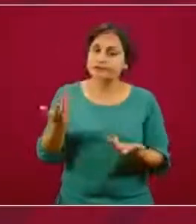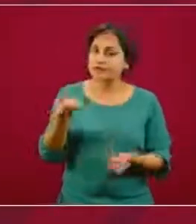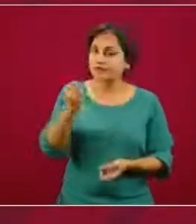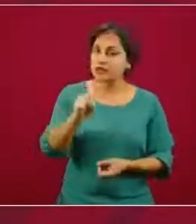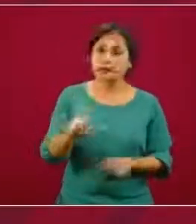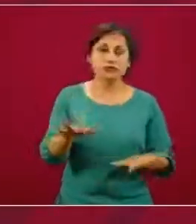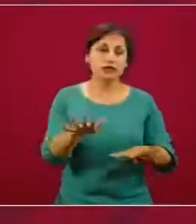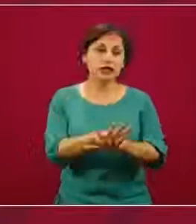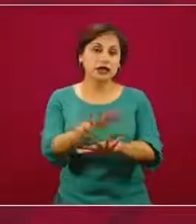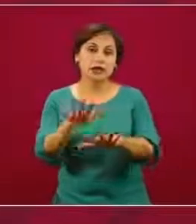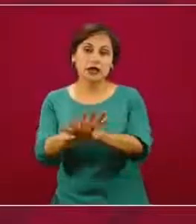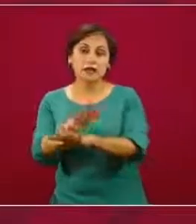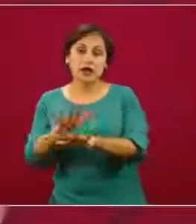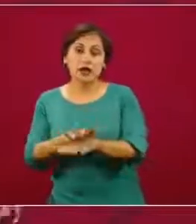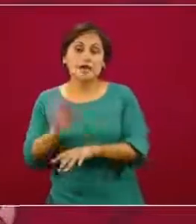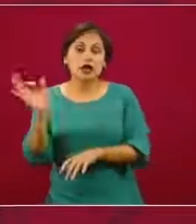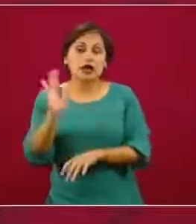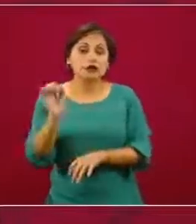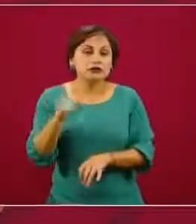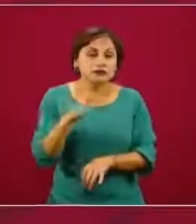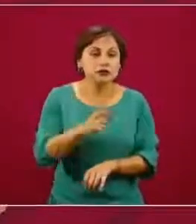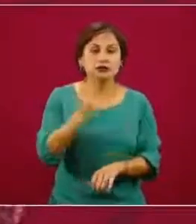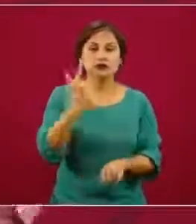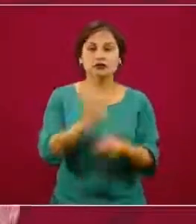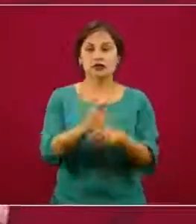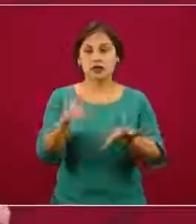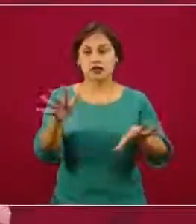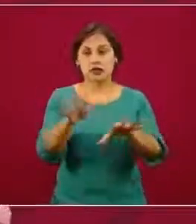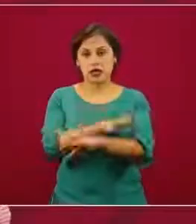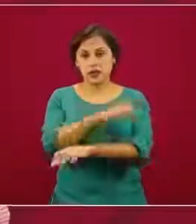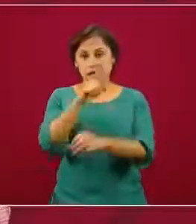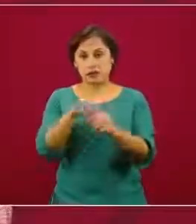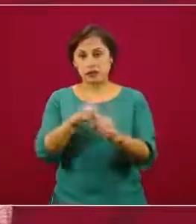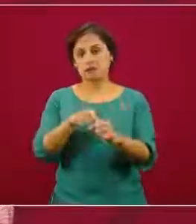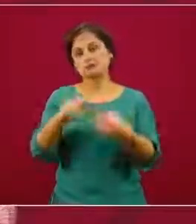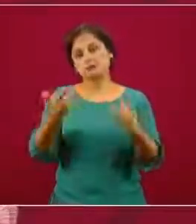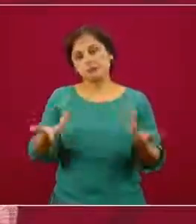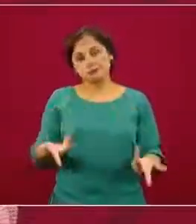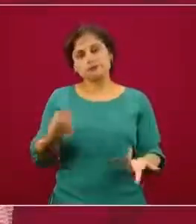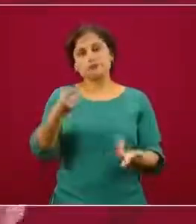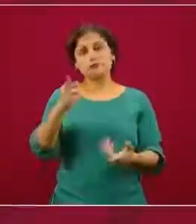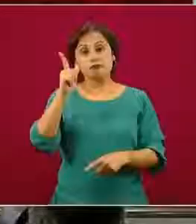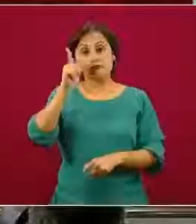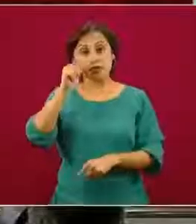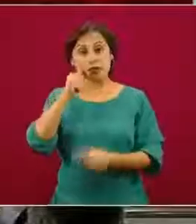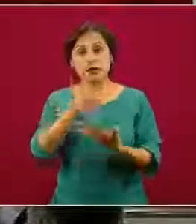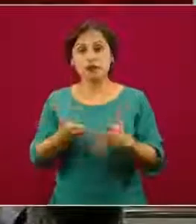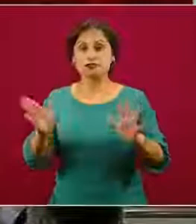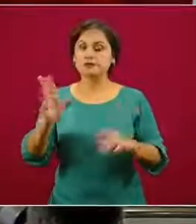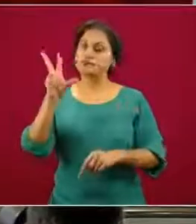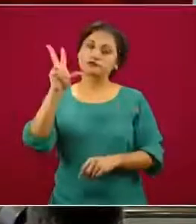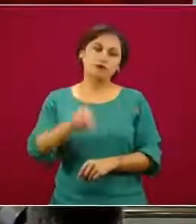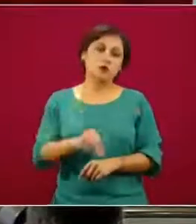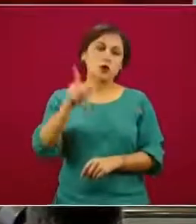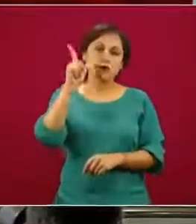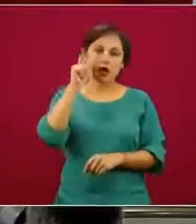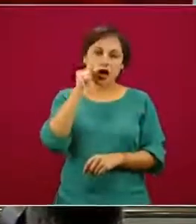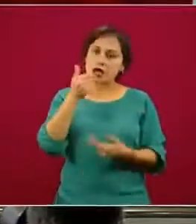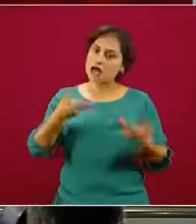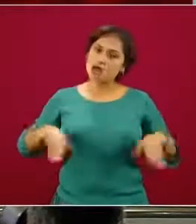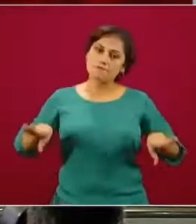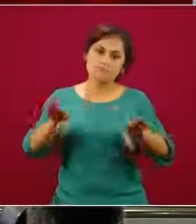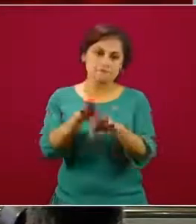esto ocurra y se detecte, se suspende la liberación de actividades. Si esto pasa mañana, mañana se suspende en donde se